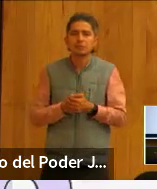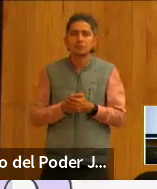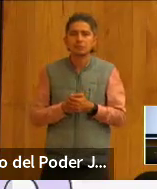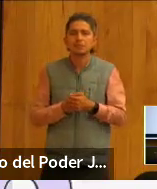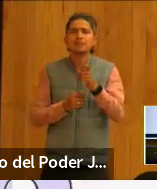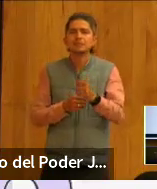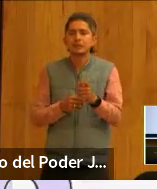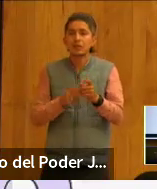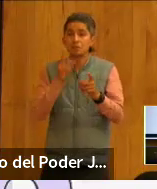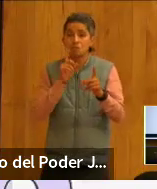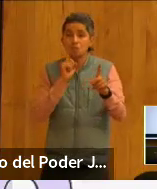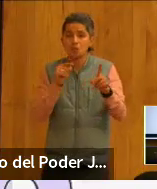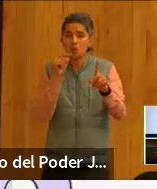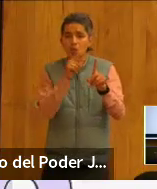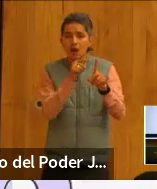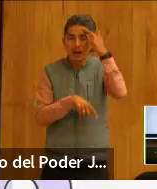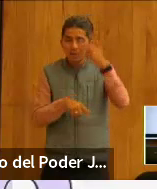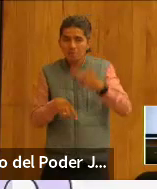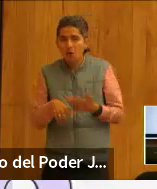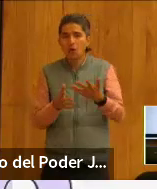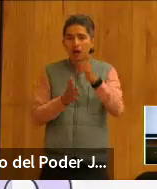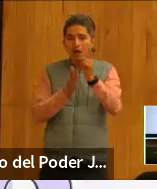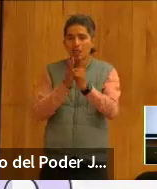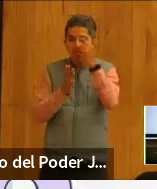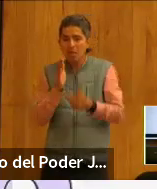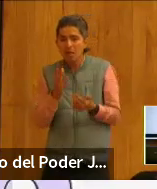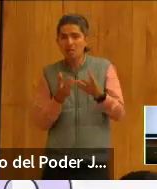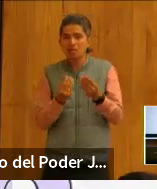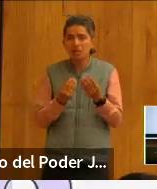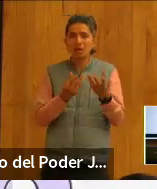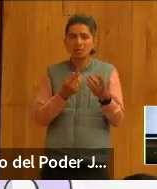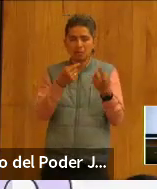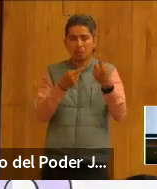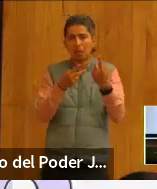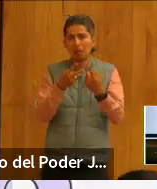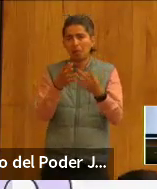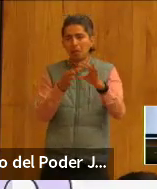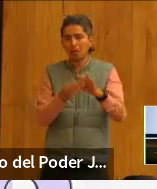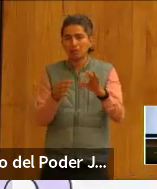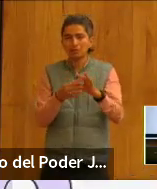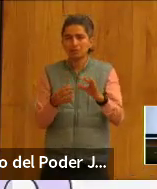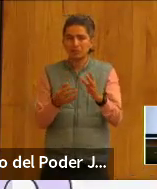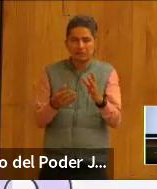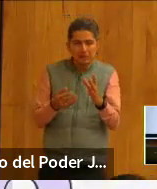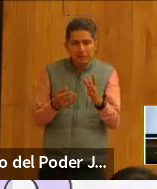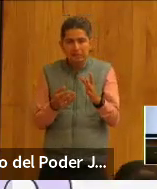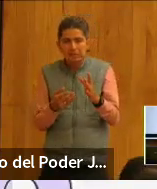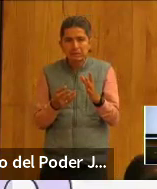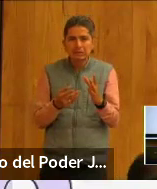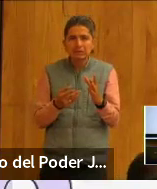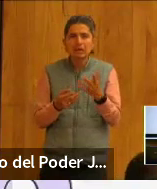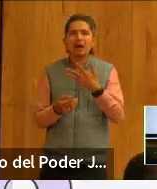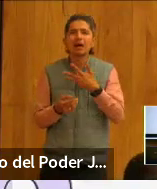de criminalizar a la mujer y de hacerla incapaz, pero a través de argumentos que realmente tienen